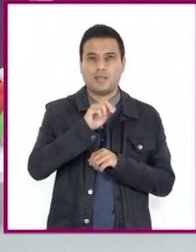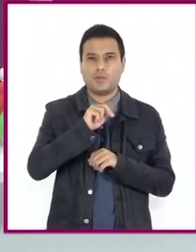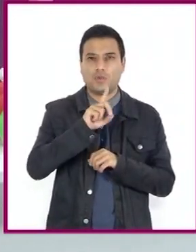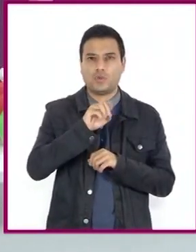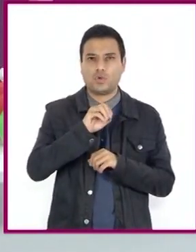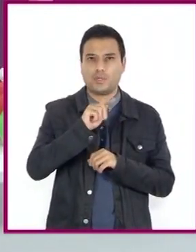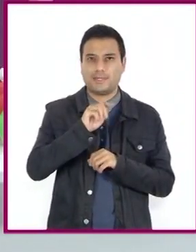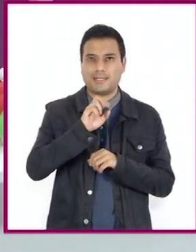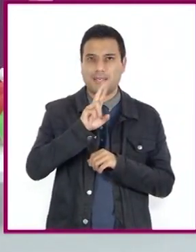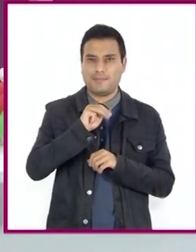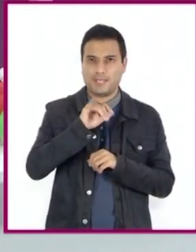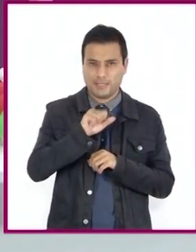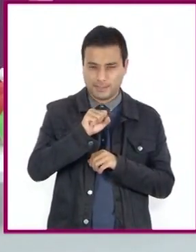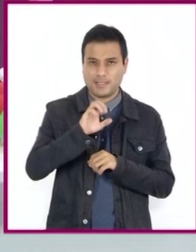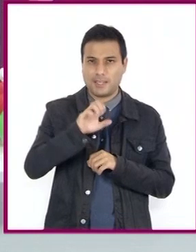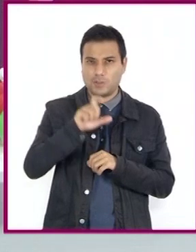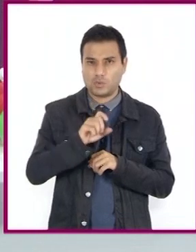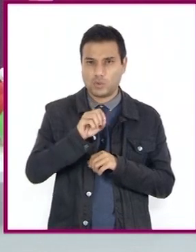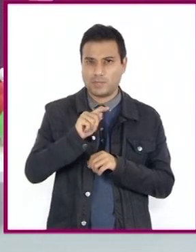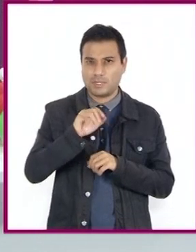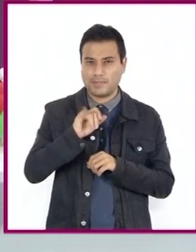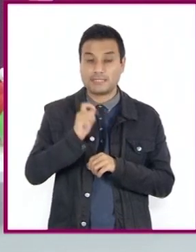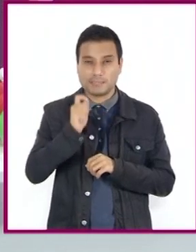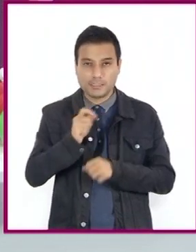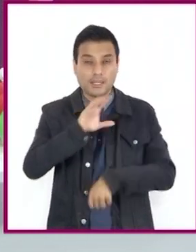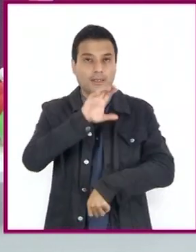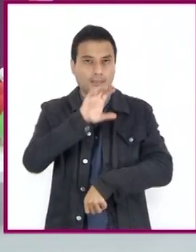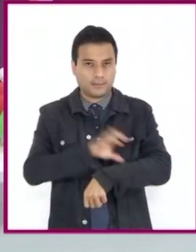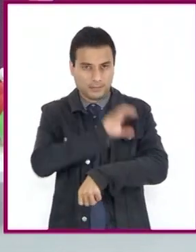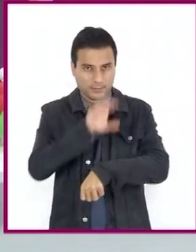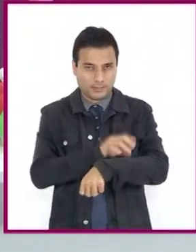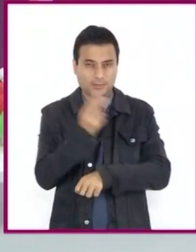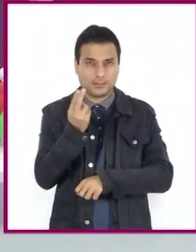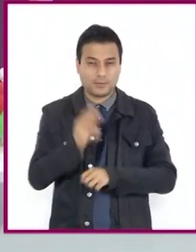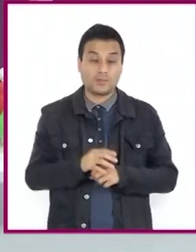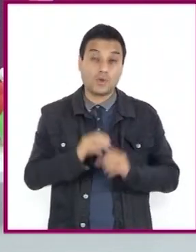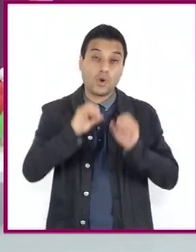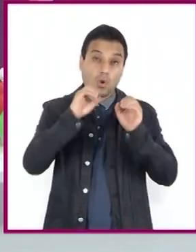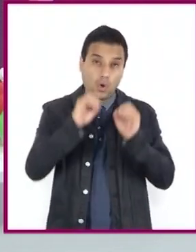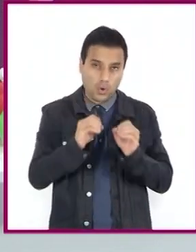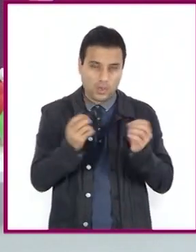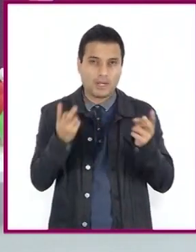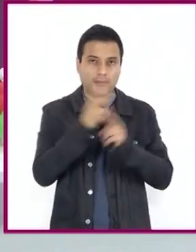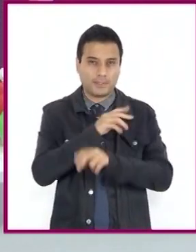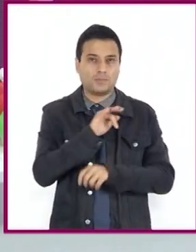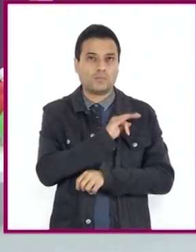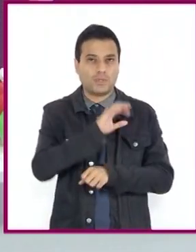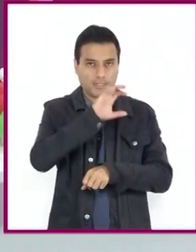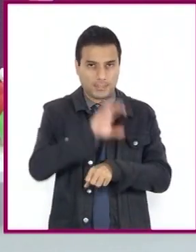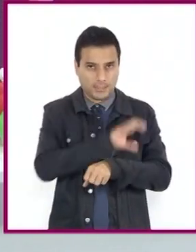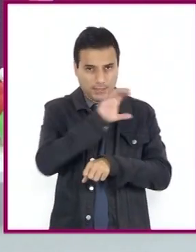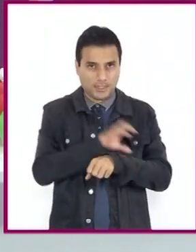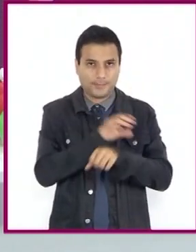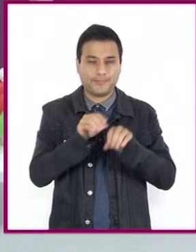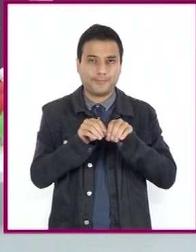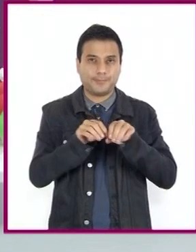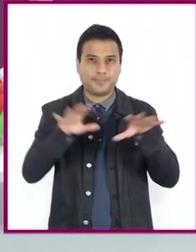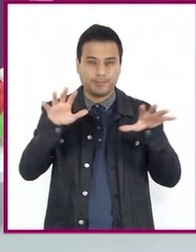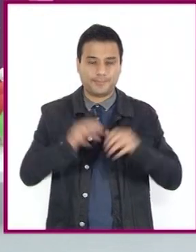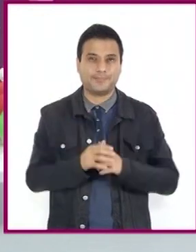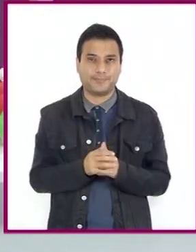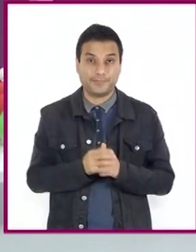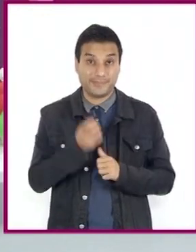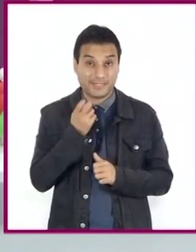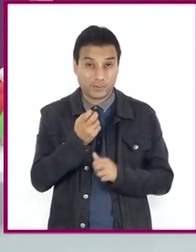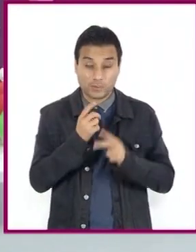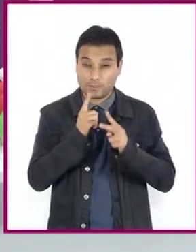es decir, que necesitan energía para producirse o que, al contrario, la liberan. Todos estos cálculos resultan